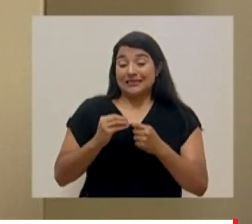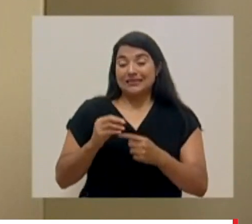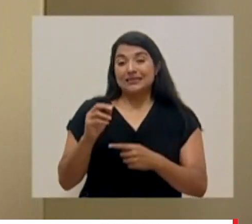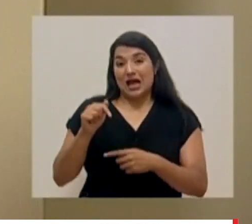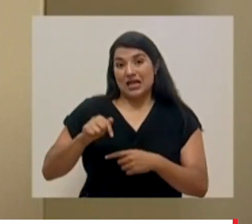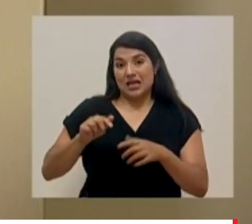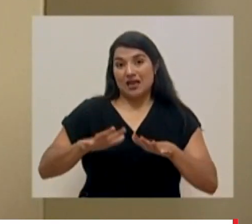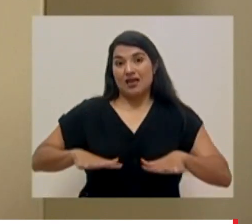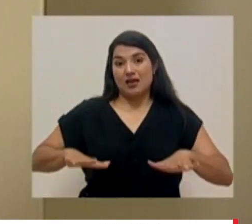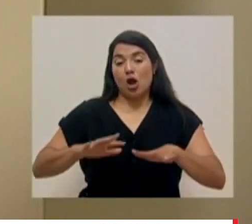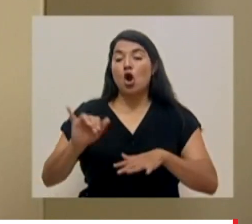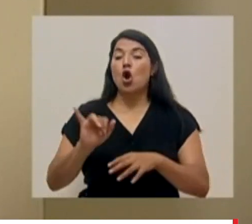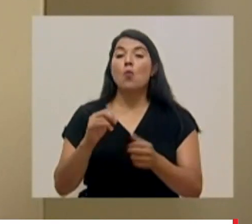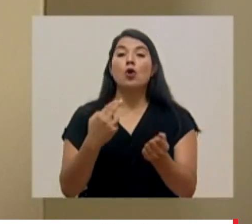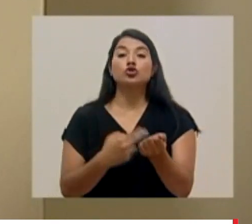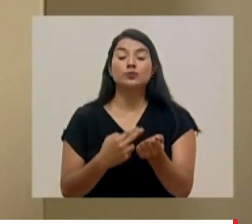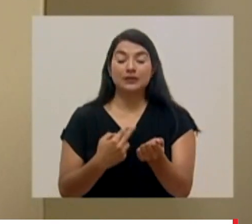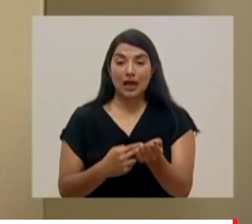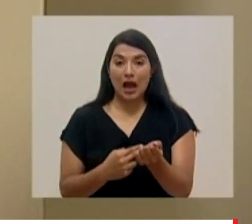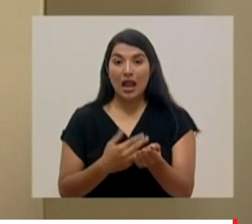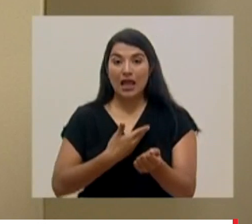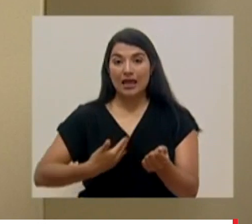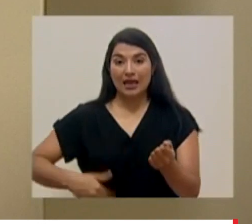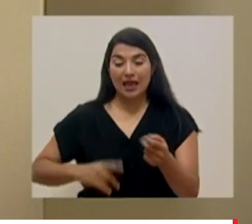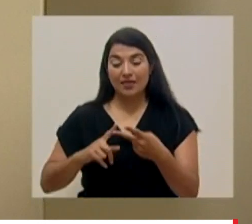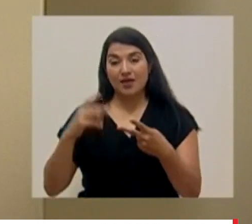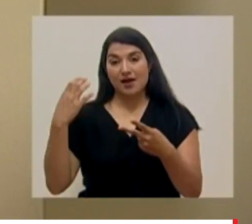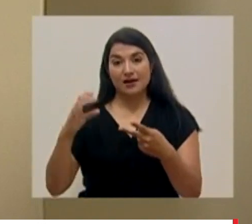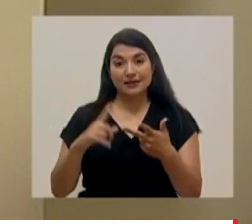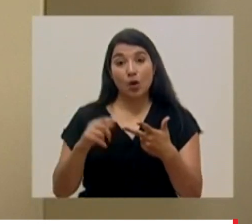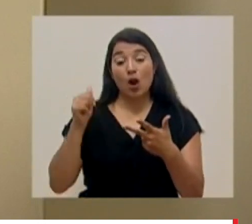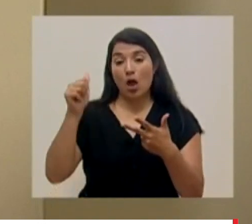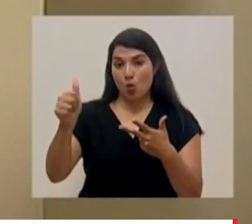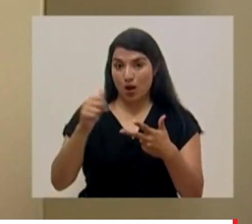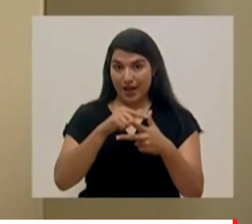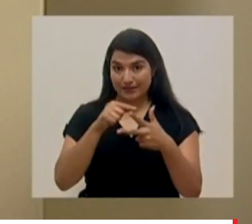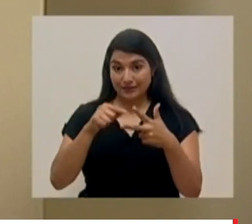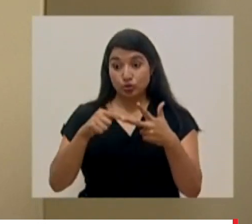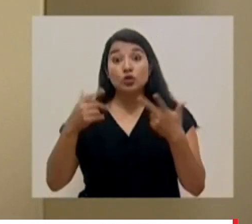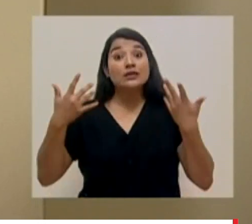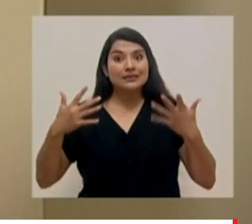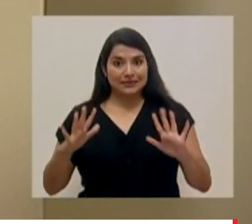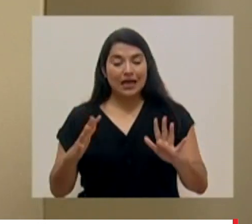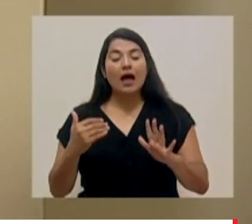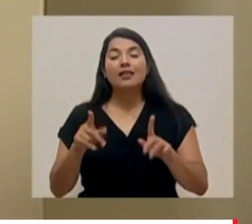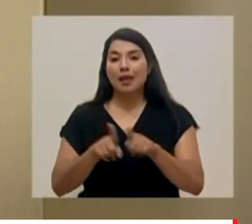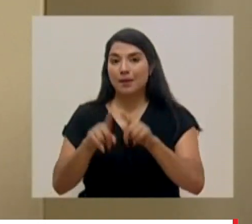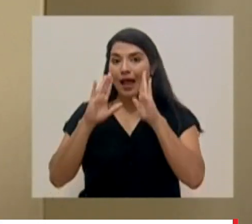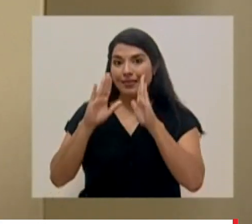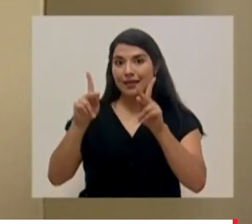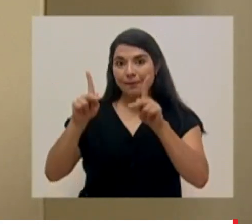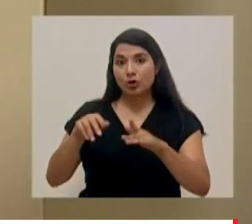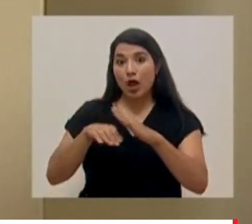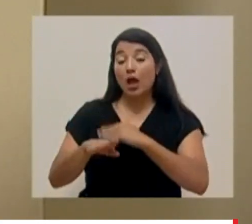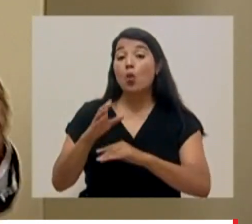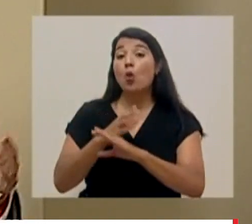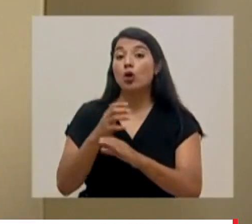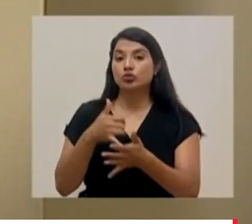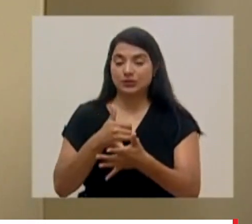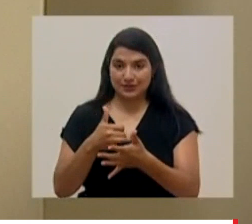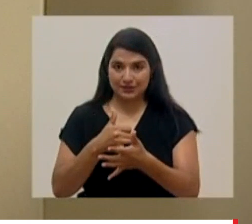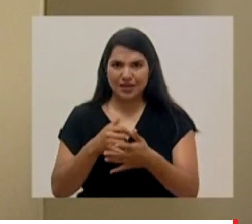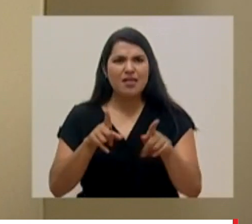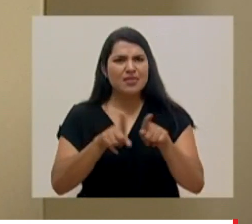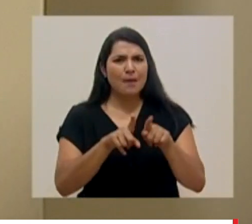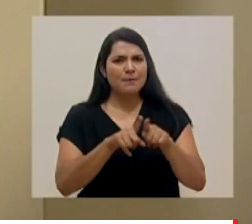tipo el hospital de Heredia, el de Cartago, el de Alajuela, que ya están manejando pacientes en UCI, sino que estamos